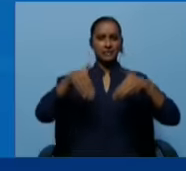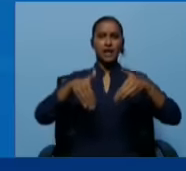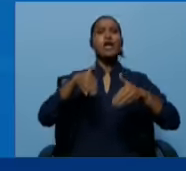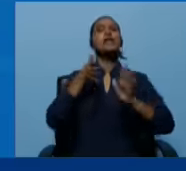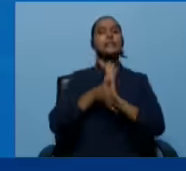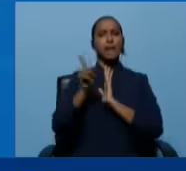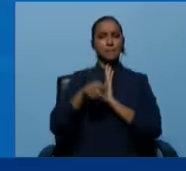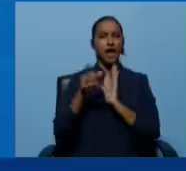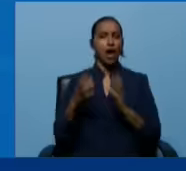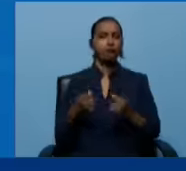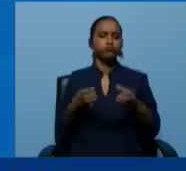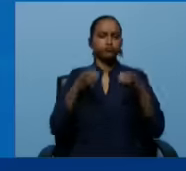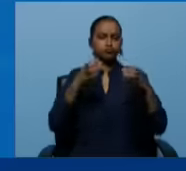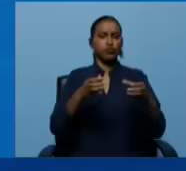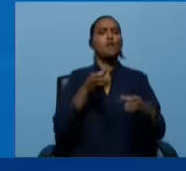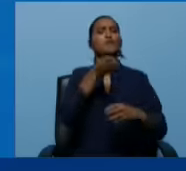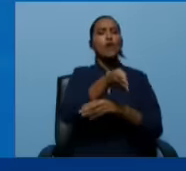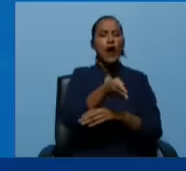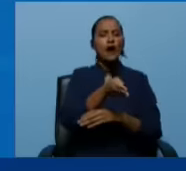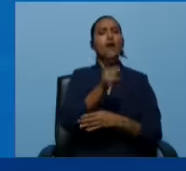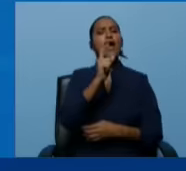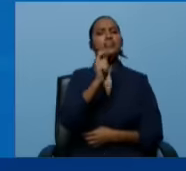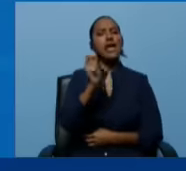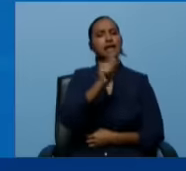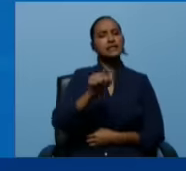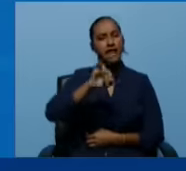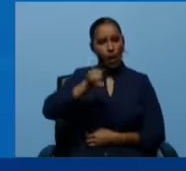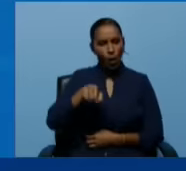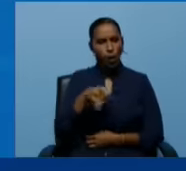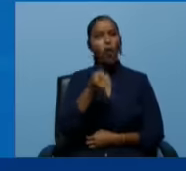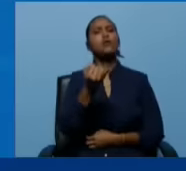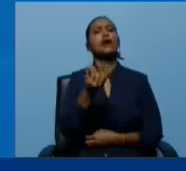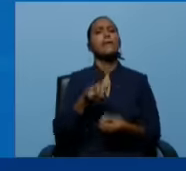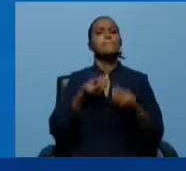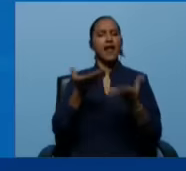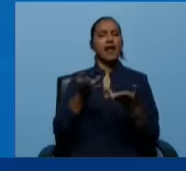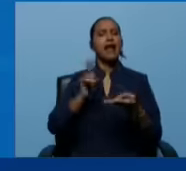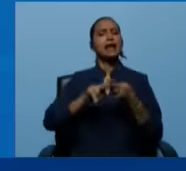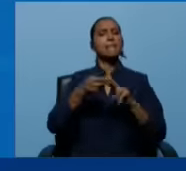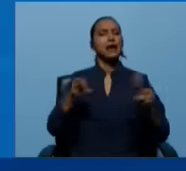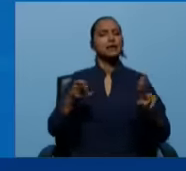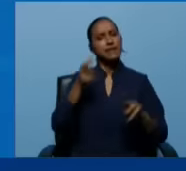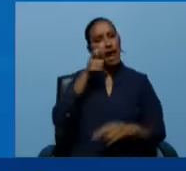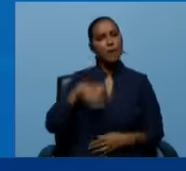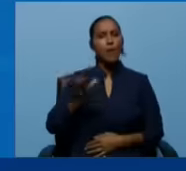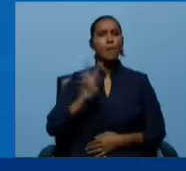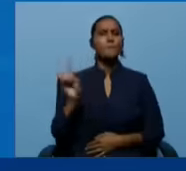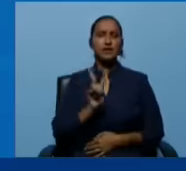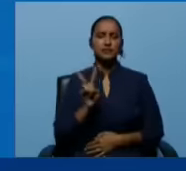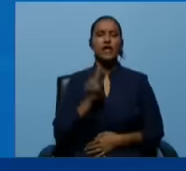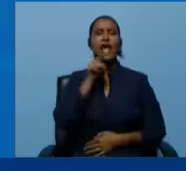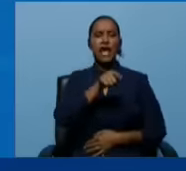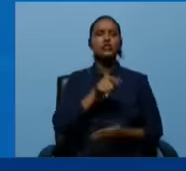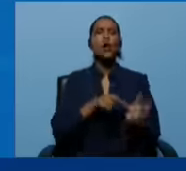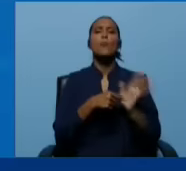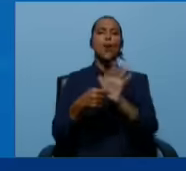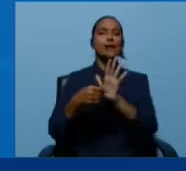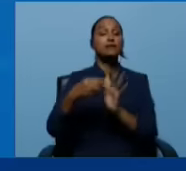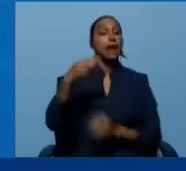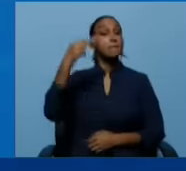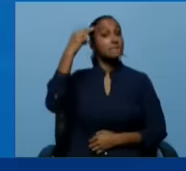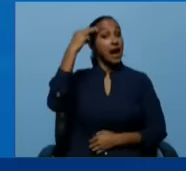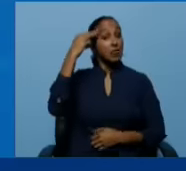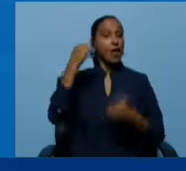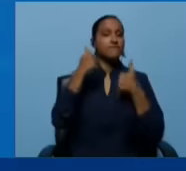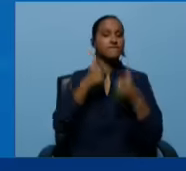de Justicia para contribuir a la paz y la estabilidad del pueblo venezolano, lo cual es una muestra de madurez política y